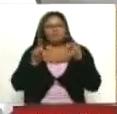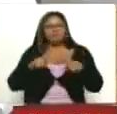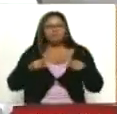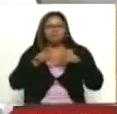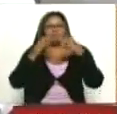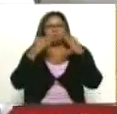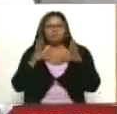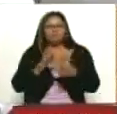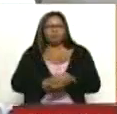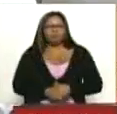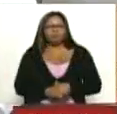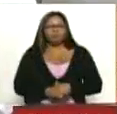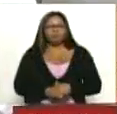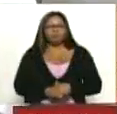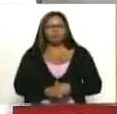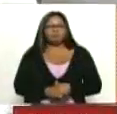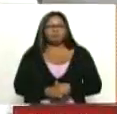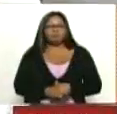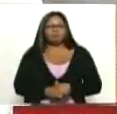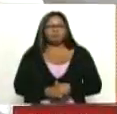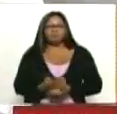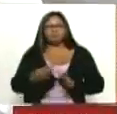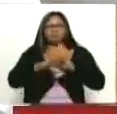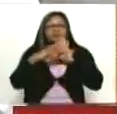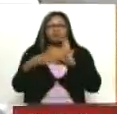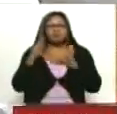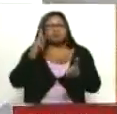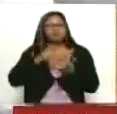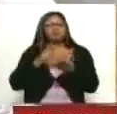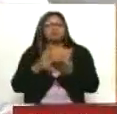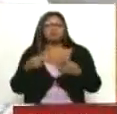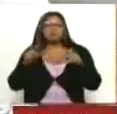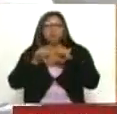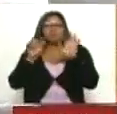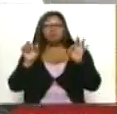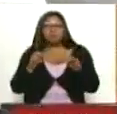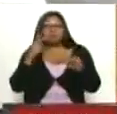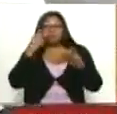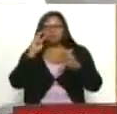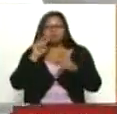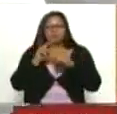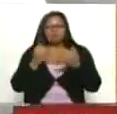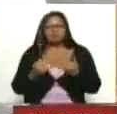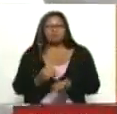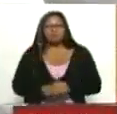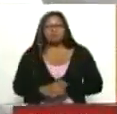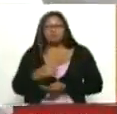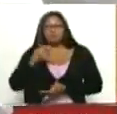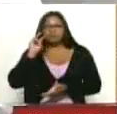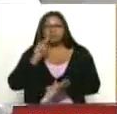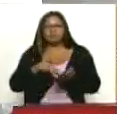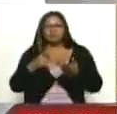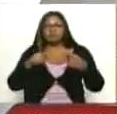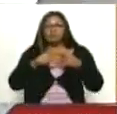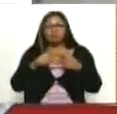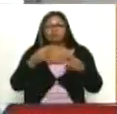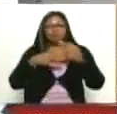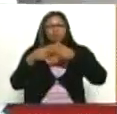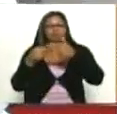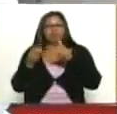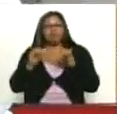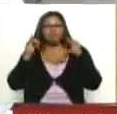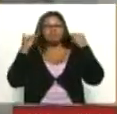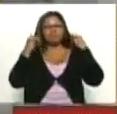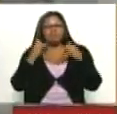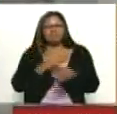públicos, garantizando el derecho a la participación, no solo a ser espectadores pasivos, sino a participar y a construir este